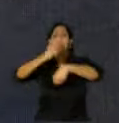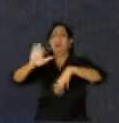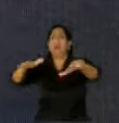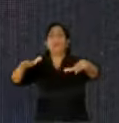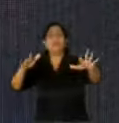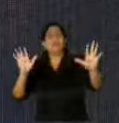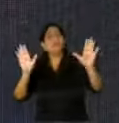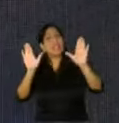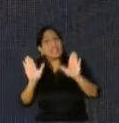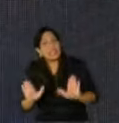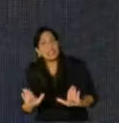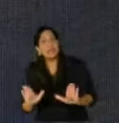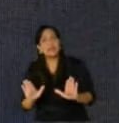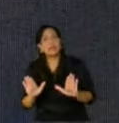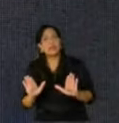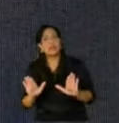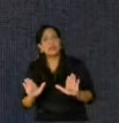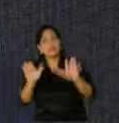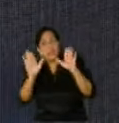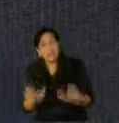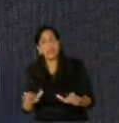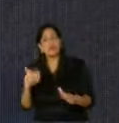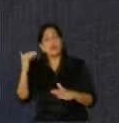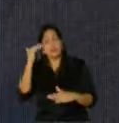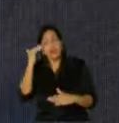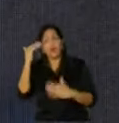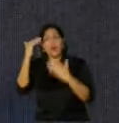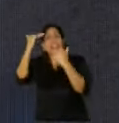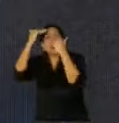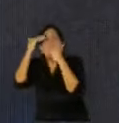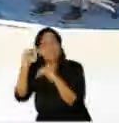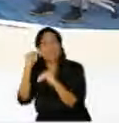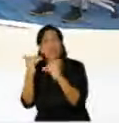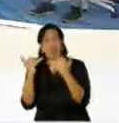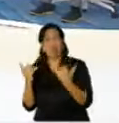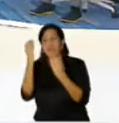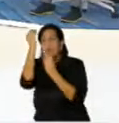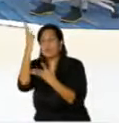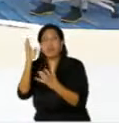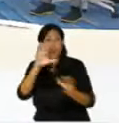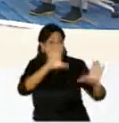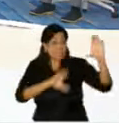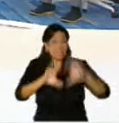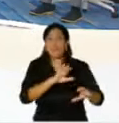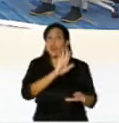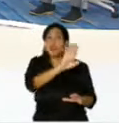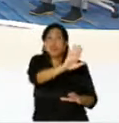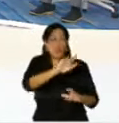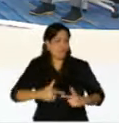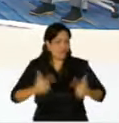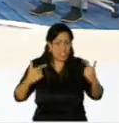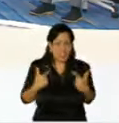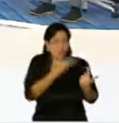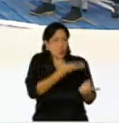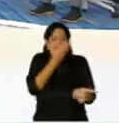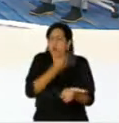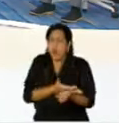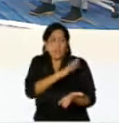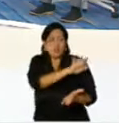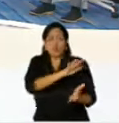cuando la realidad es, tenemos situaciones limitadas, tenemos información limitada, hay científicos que ponen su vida, sus credenciales,